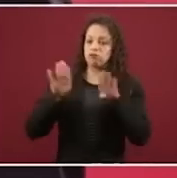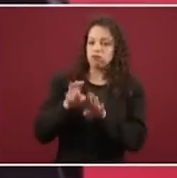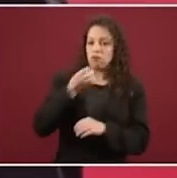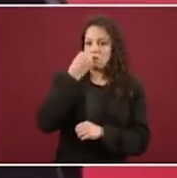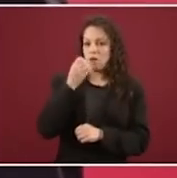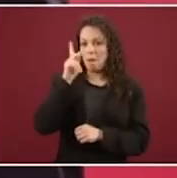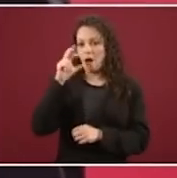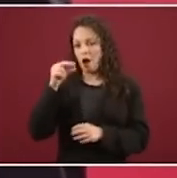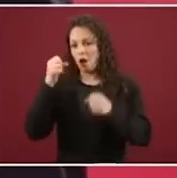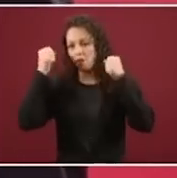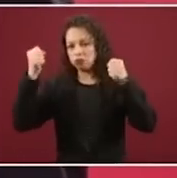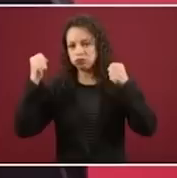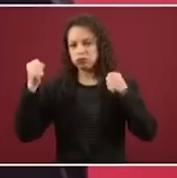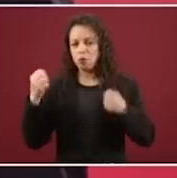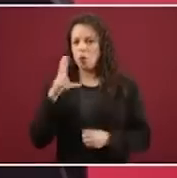injustificados